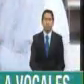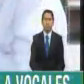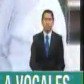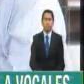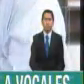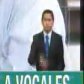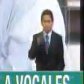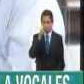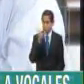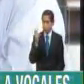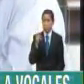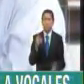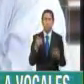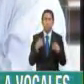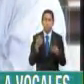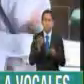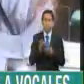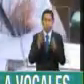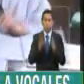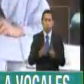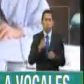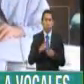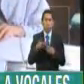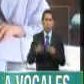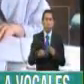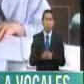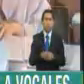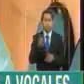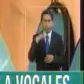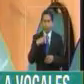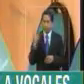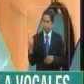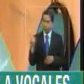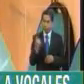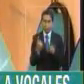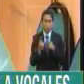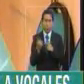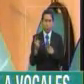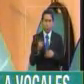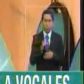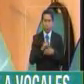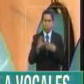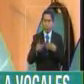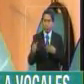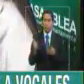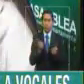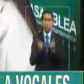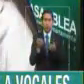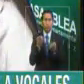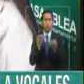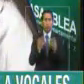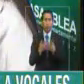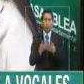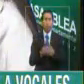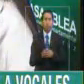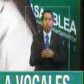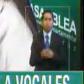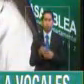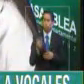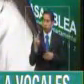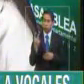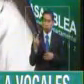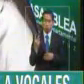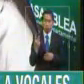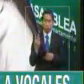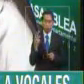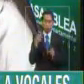Uber Zambrana Ansaldo, economista de profesión, y Verónica Paz Araujo, licenciada en Administración de Empresas, serían hasta el momento